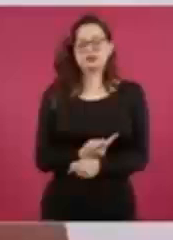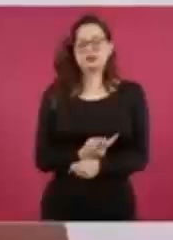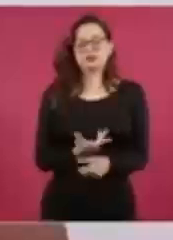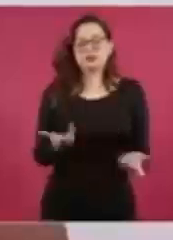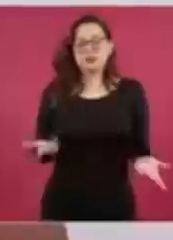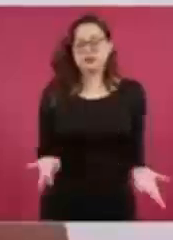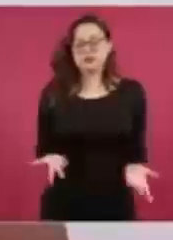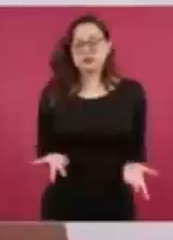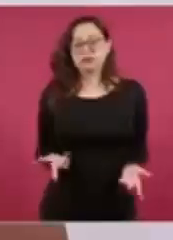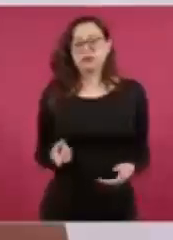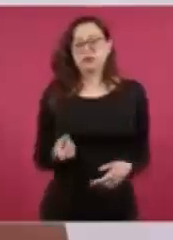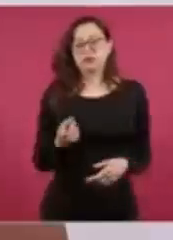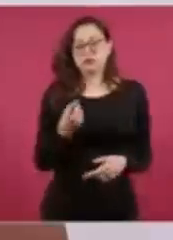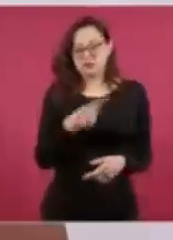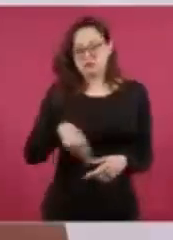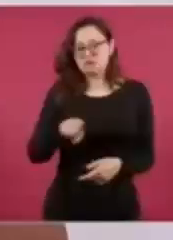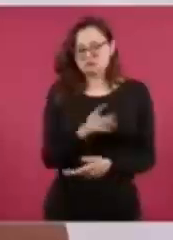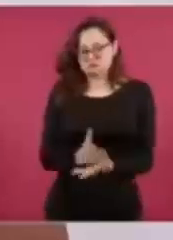no la DEA